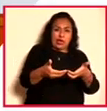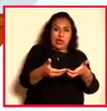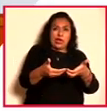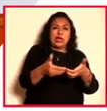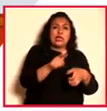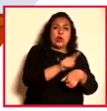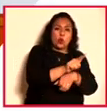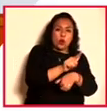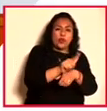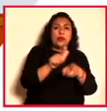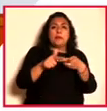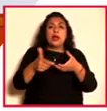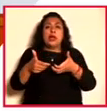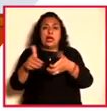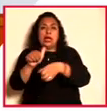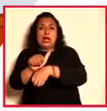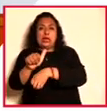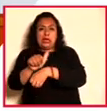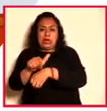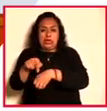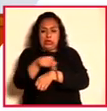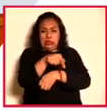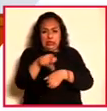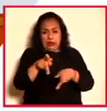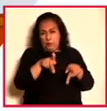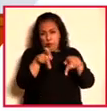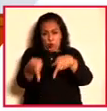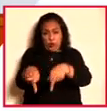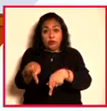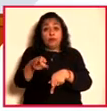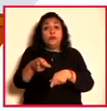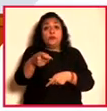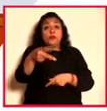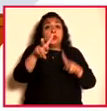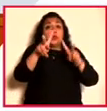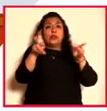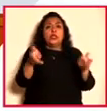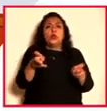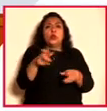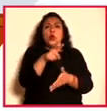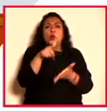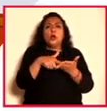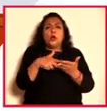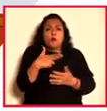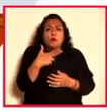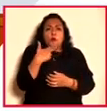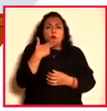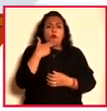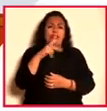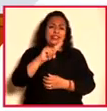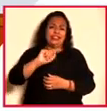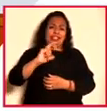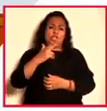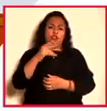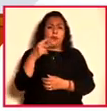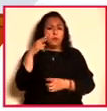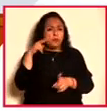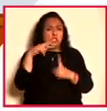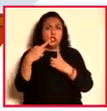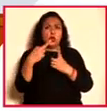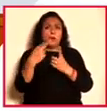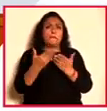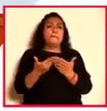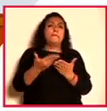Guatemala y Argentina y que lleva por título El Recinto Sagrado de Tenochtitlan, una mirada al pasado,